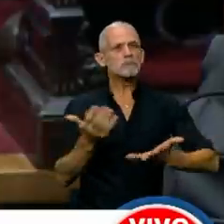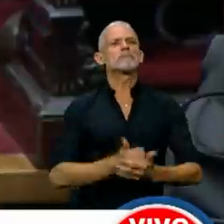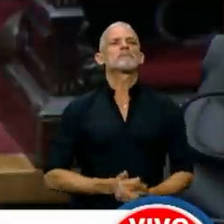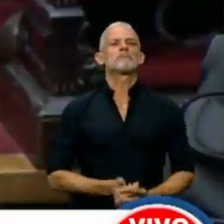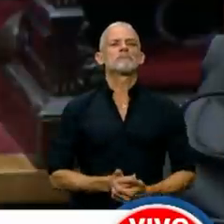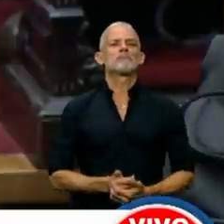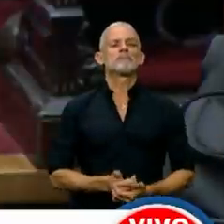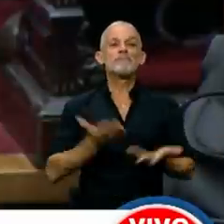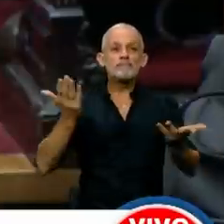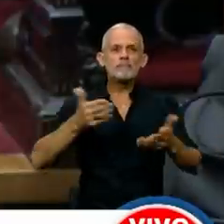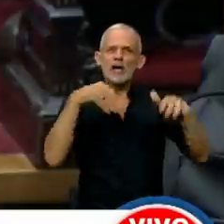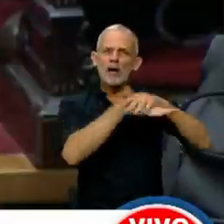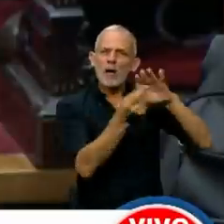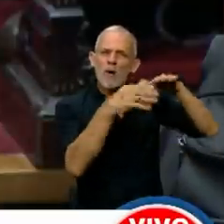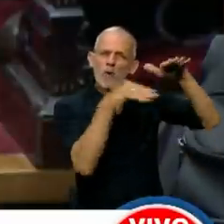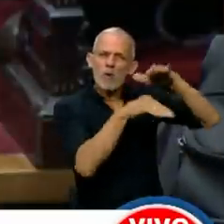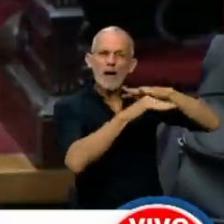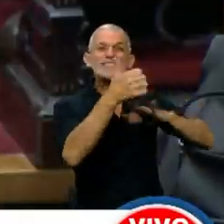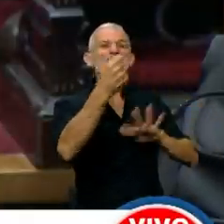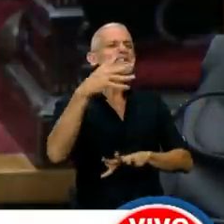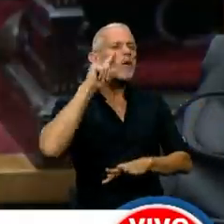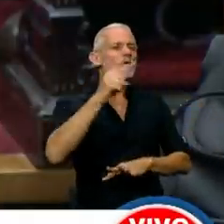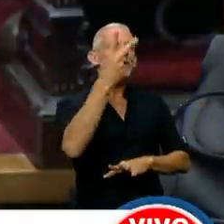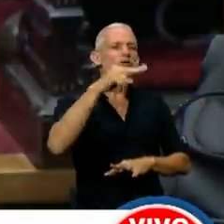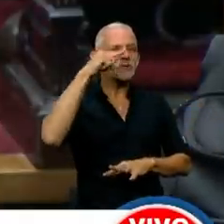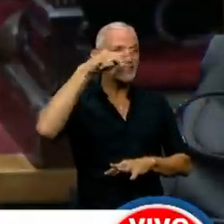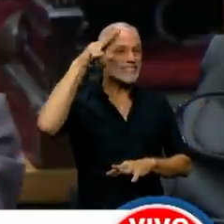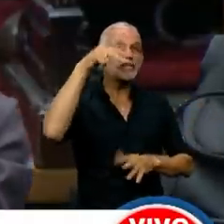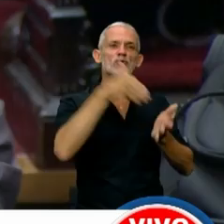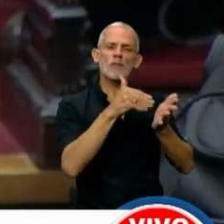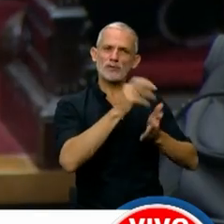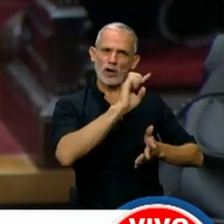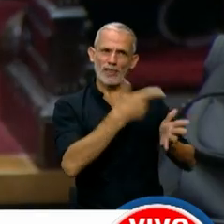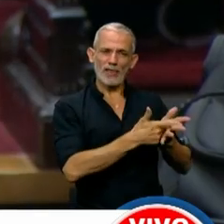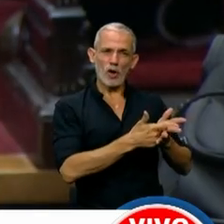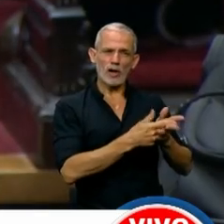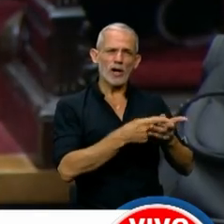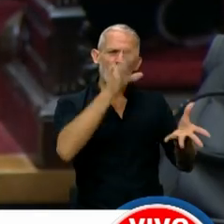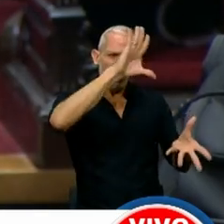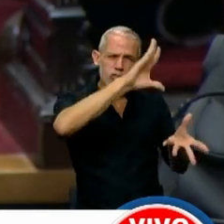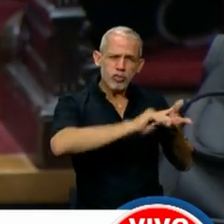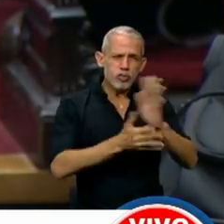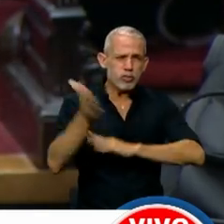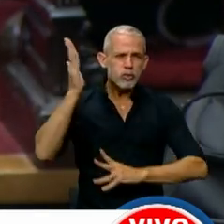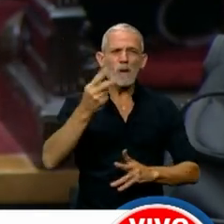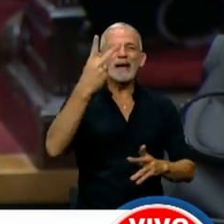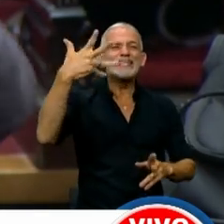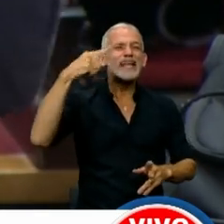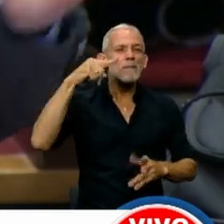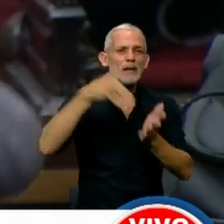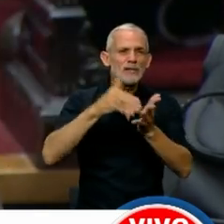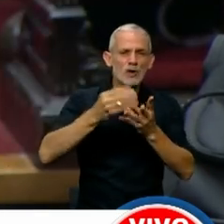del indec las reservas eran de 64 mil 278 millones se fumaron 23.000 millones de reservas